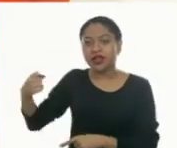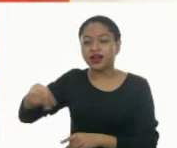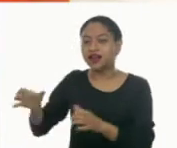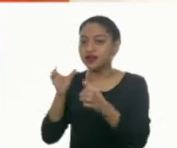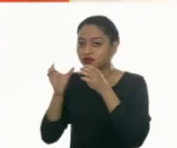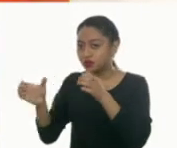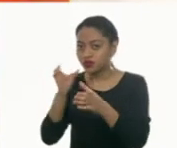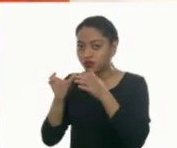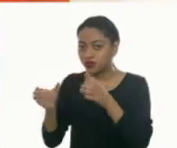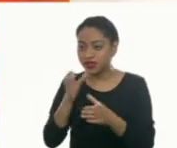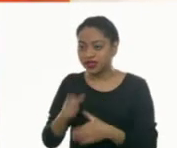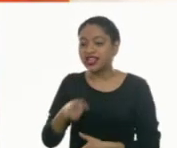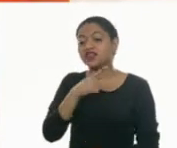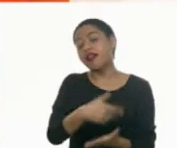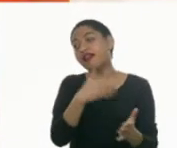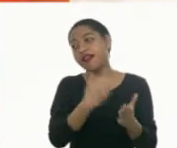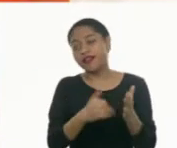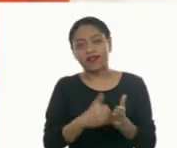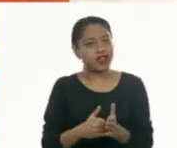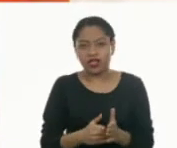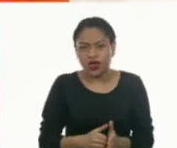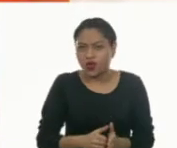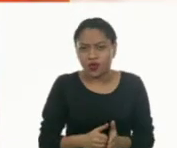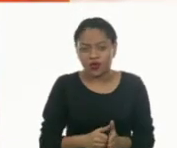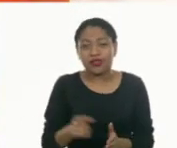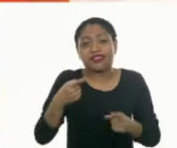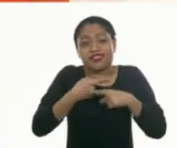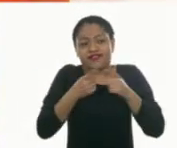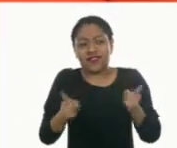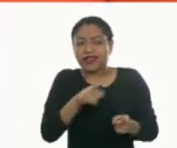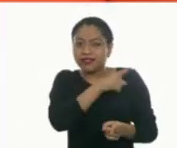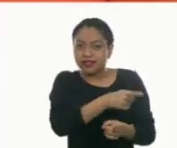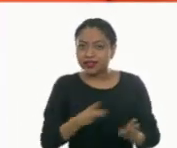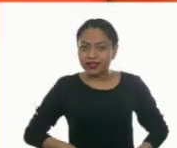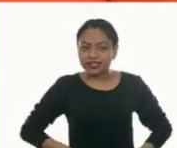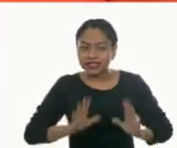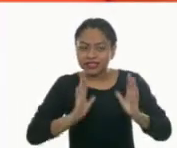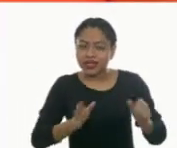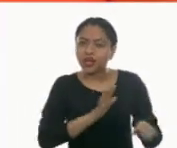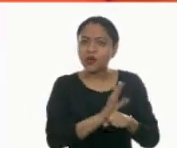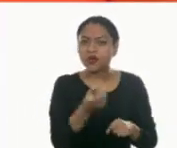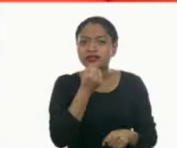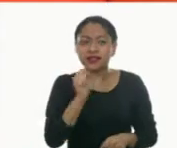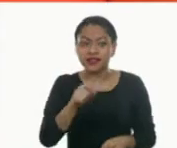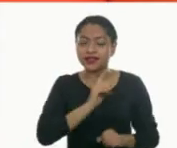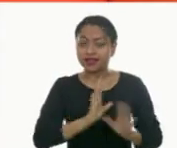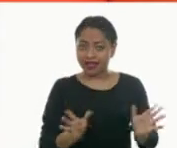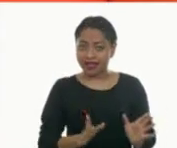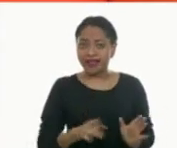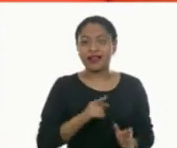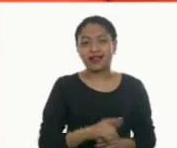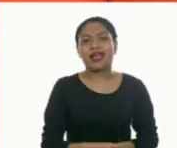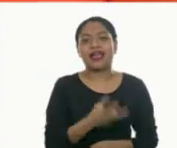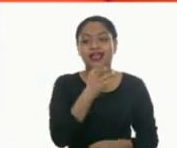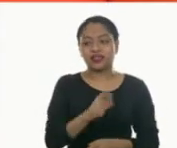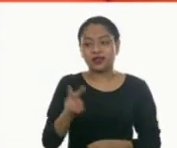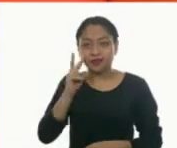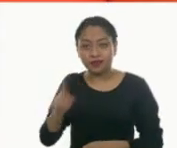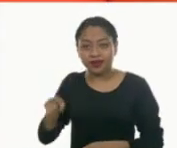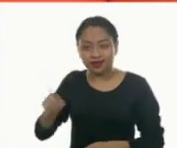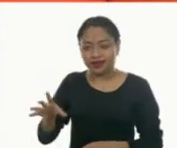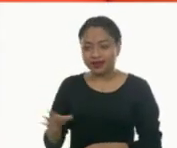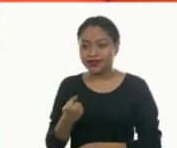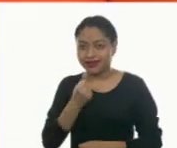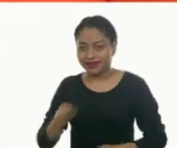que le falta, sino lo que ya tiene en cuanto a fortalezas. A partir de las fortalezas, elijan el método adecuado